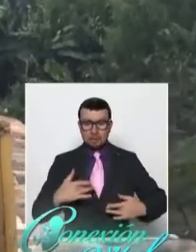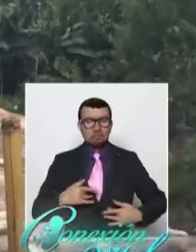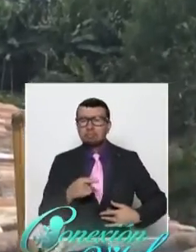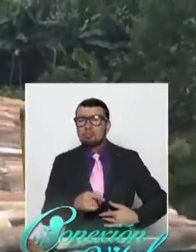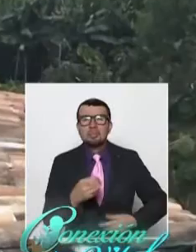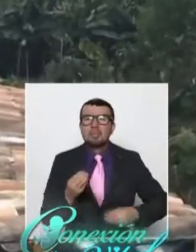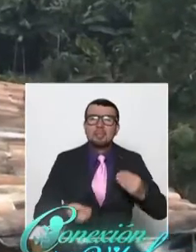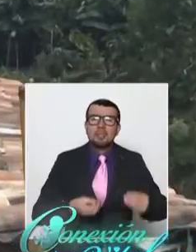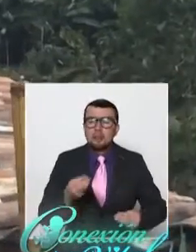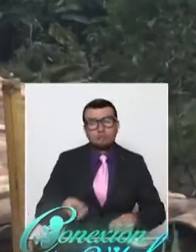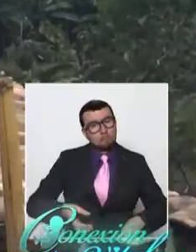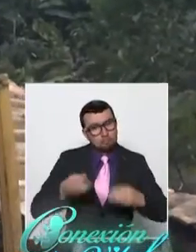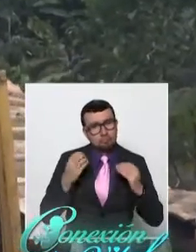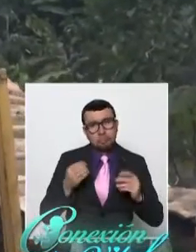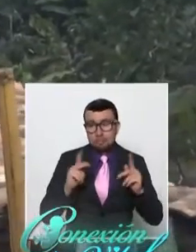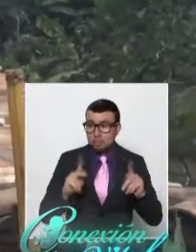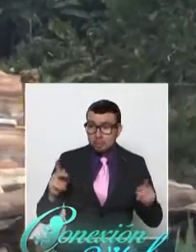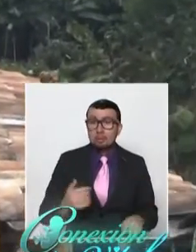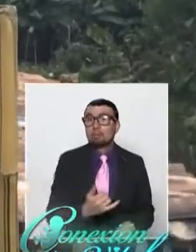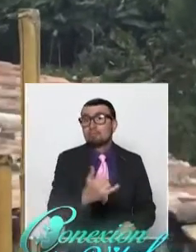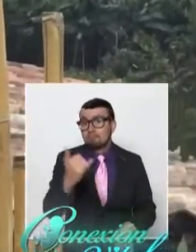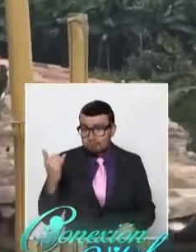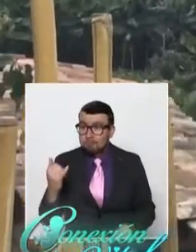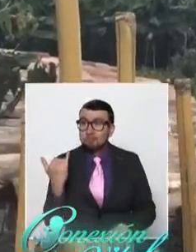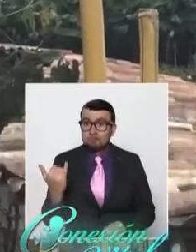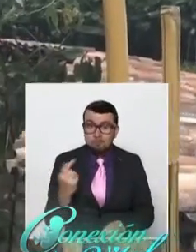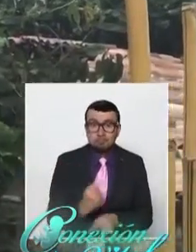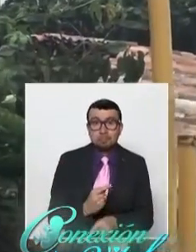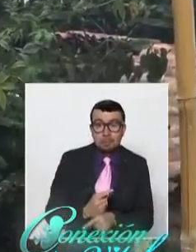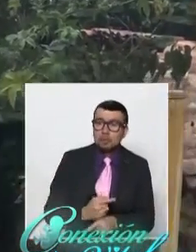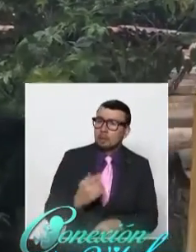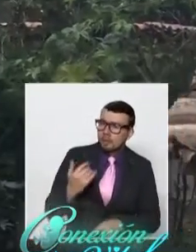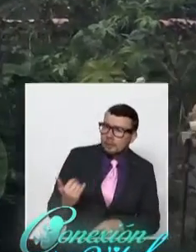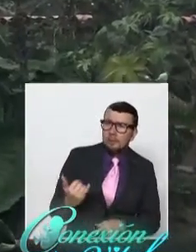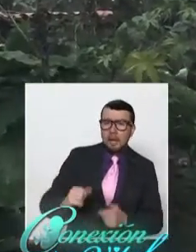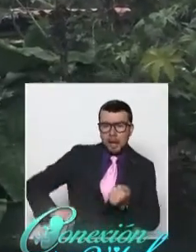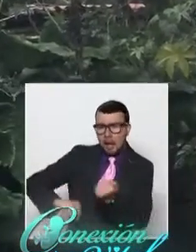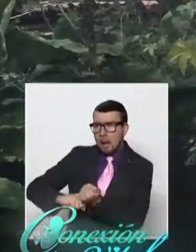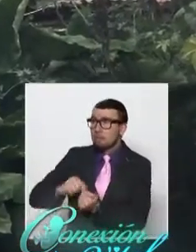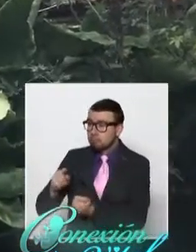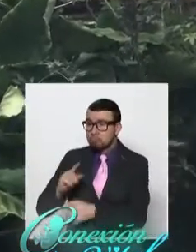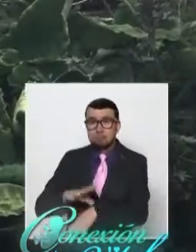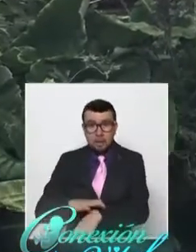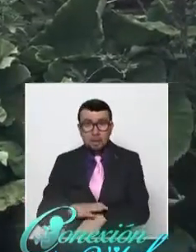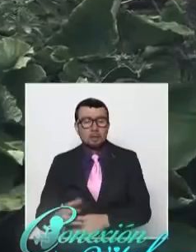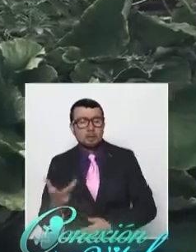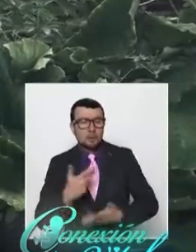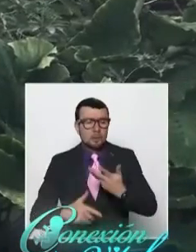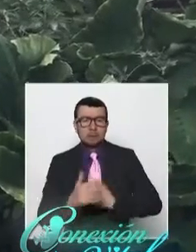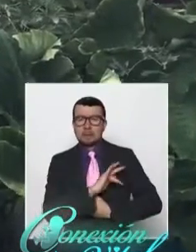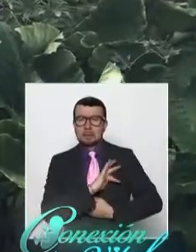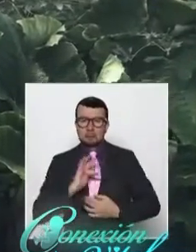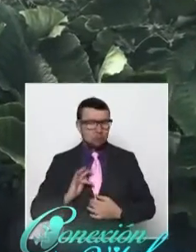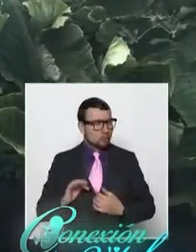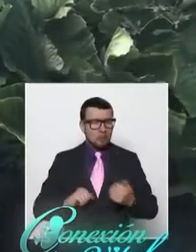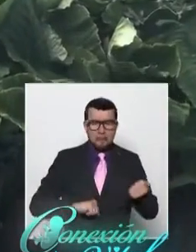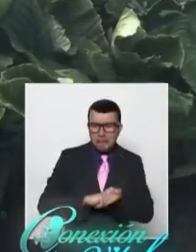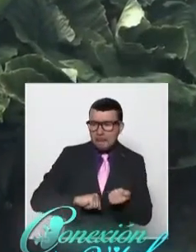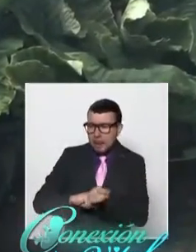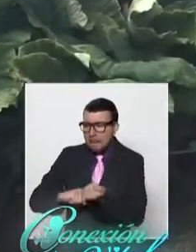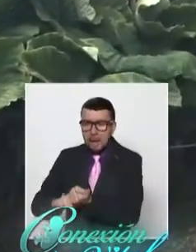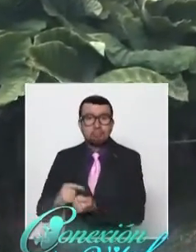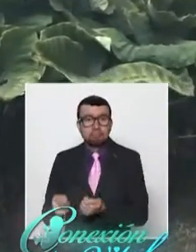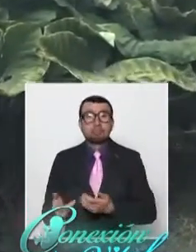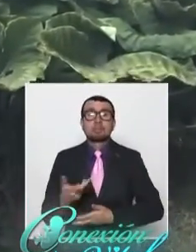un sinnúmero de profesionales que están haciendo todo este apoyo terapéutico y este apoyo desde todo punto de vista,